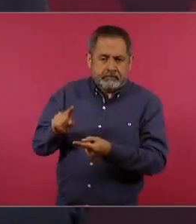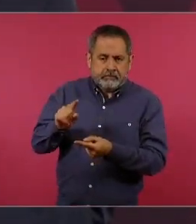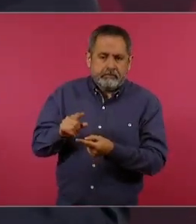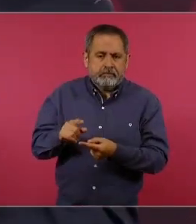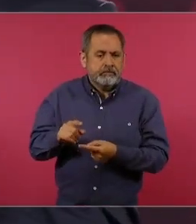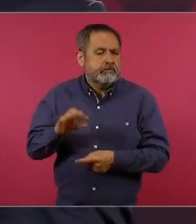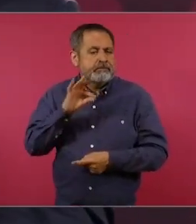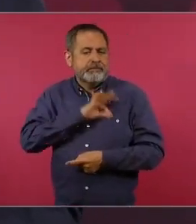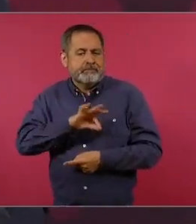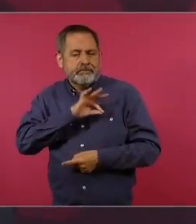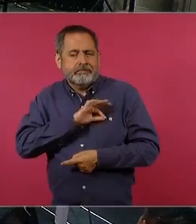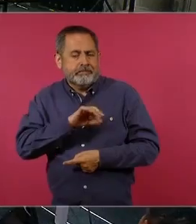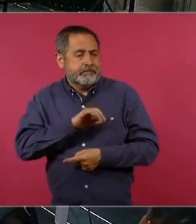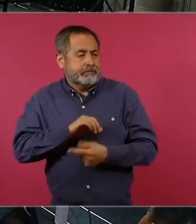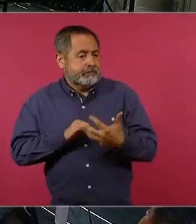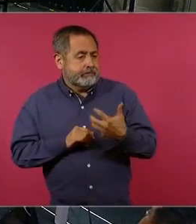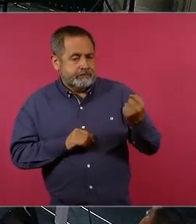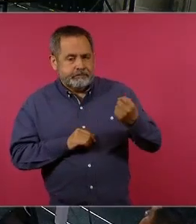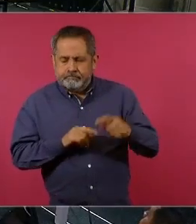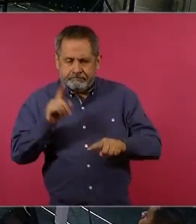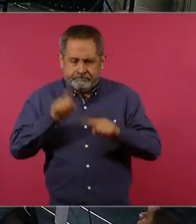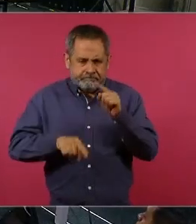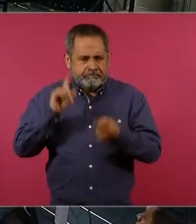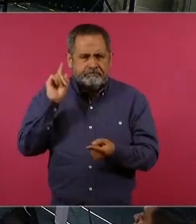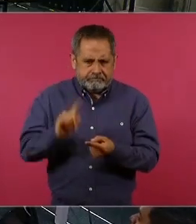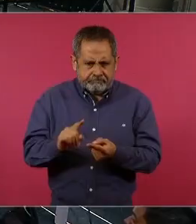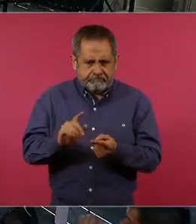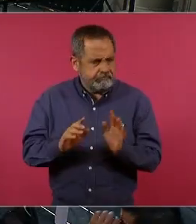de comisiones porque